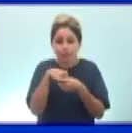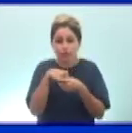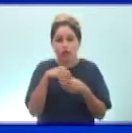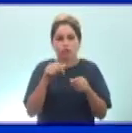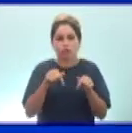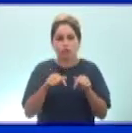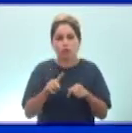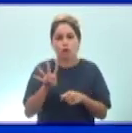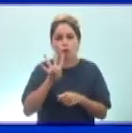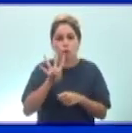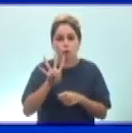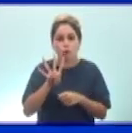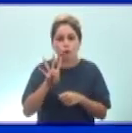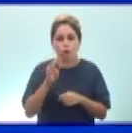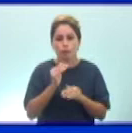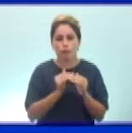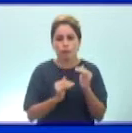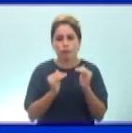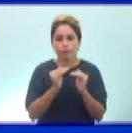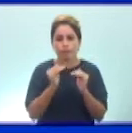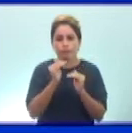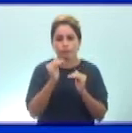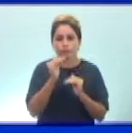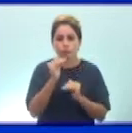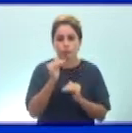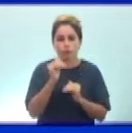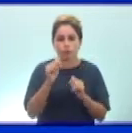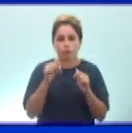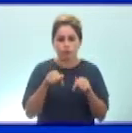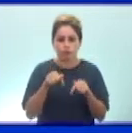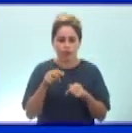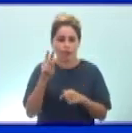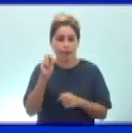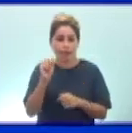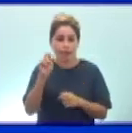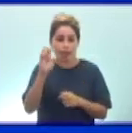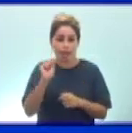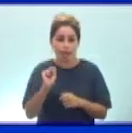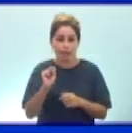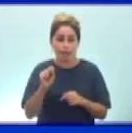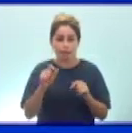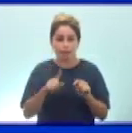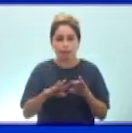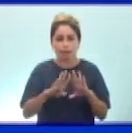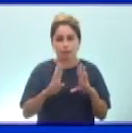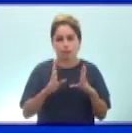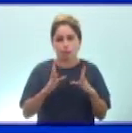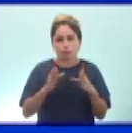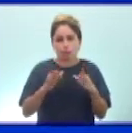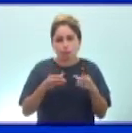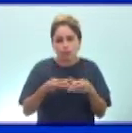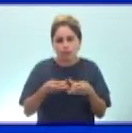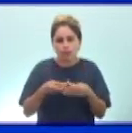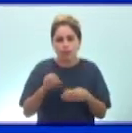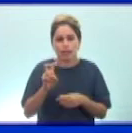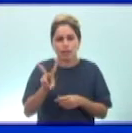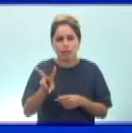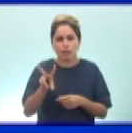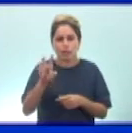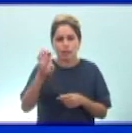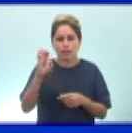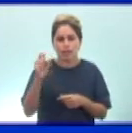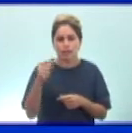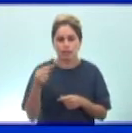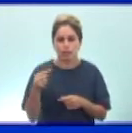4 tipos de subniveles, subnivel NS, y presenta un total o puede tener un total de 2 electrones. En el